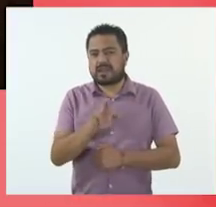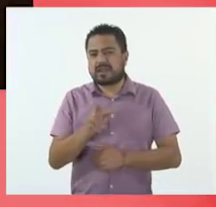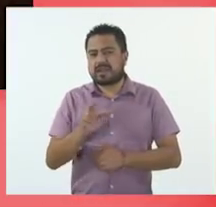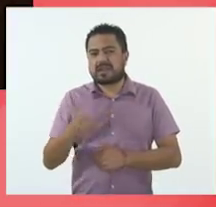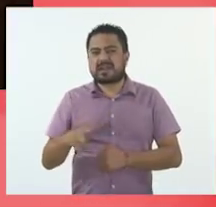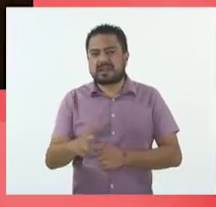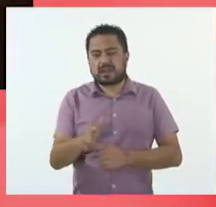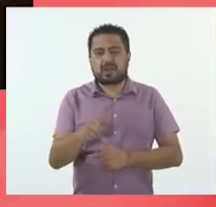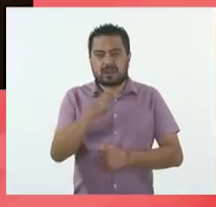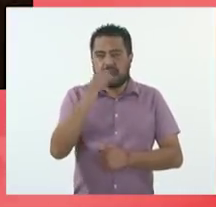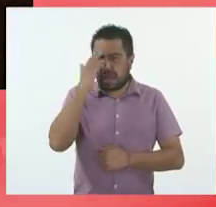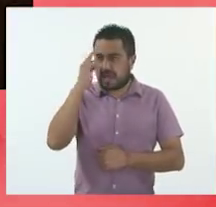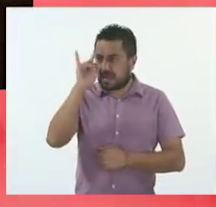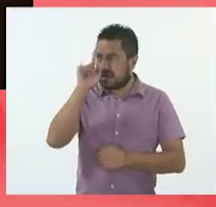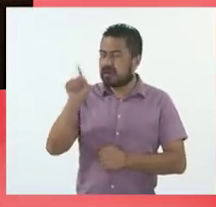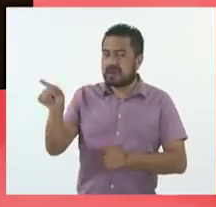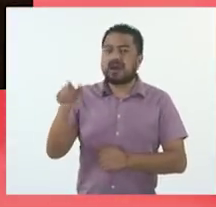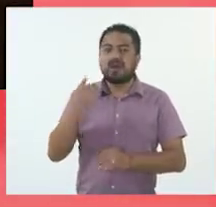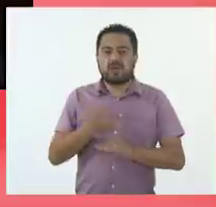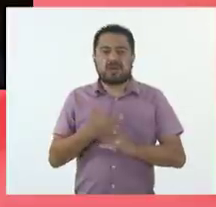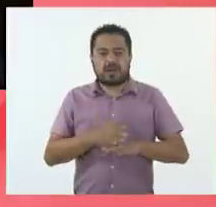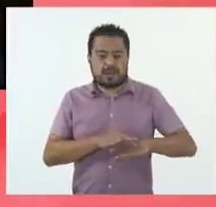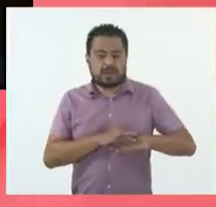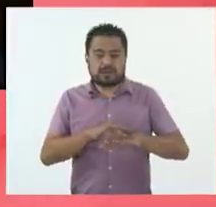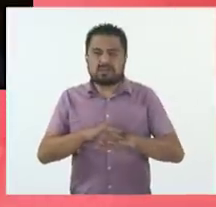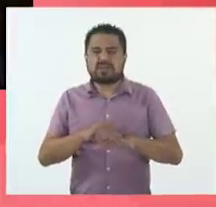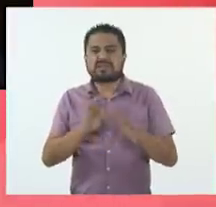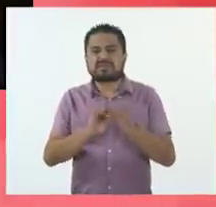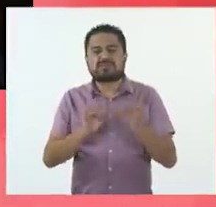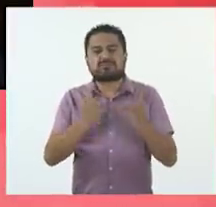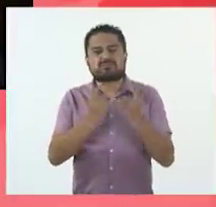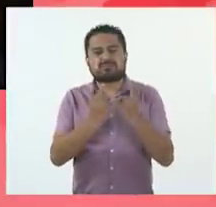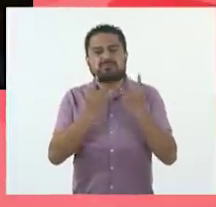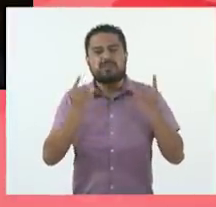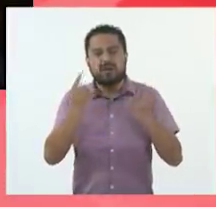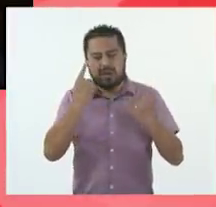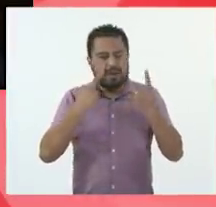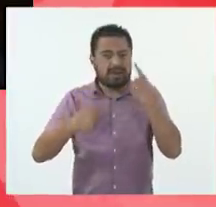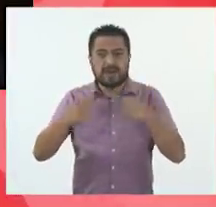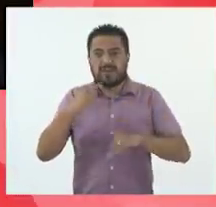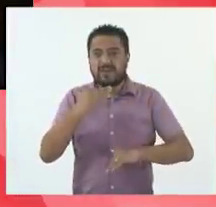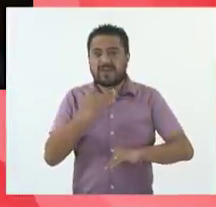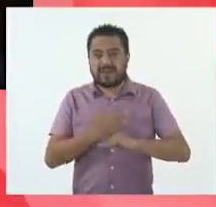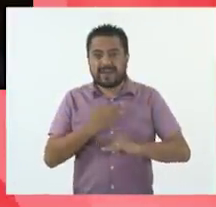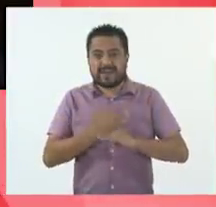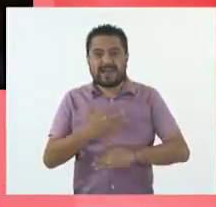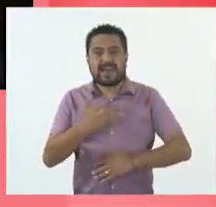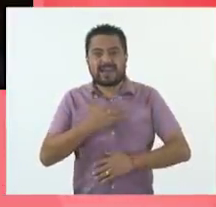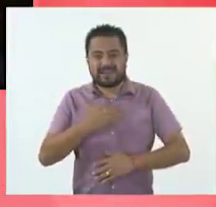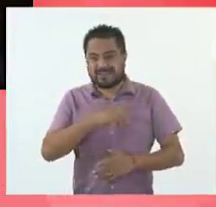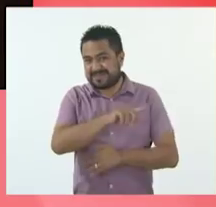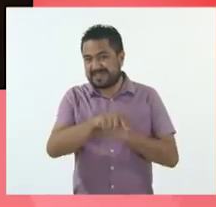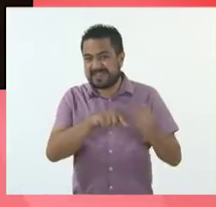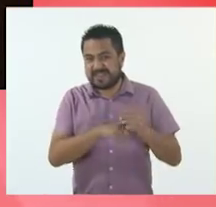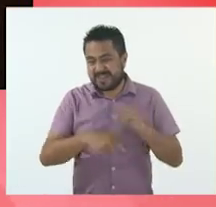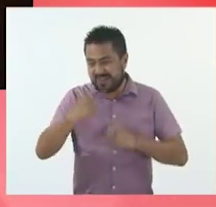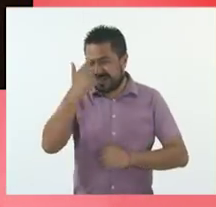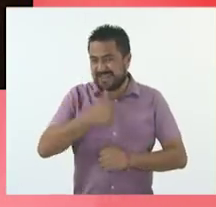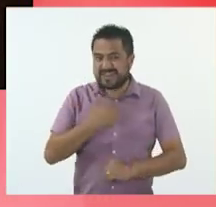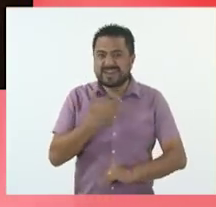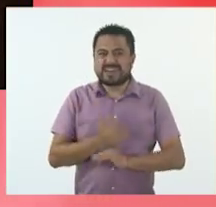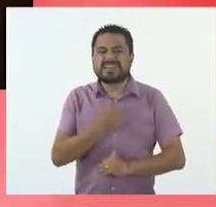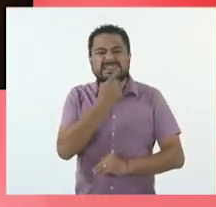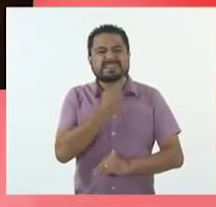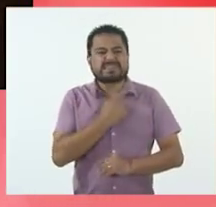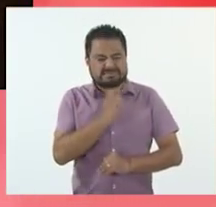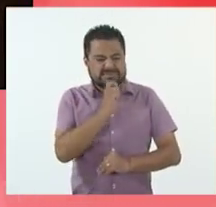que es. es nuestro guía y nuestro hilo conductor en este recorrido de leyendas de La Llorona que vamos a tener aquí en esta noche. ¿Qué nos puede decir